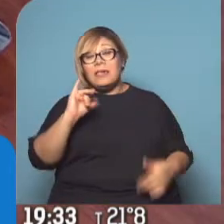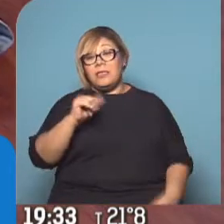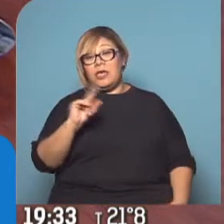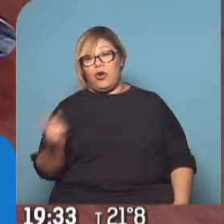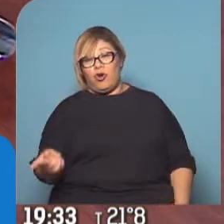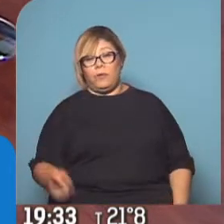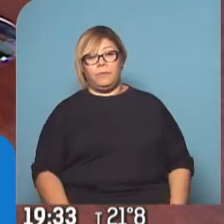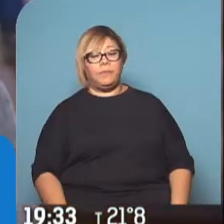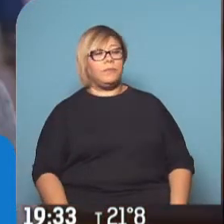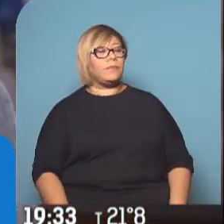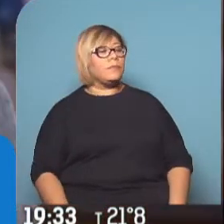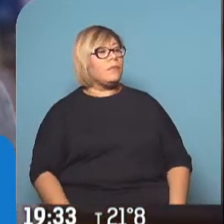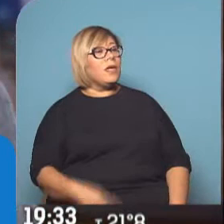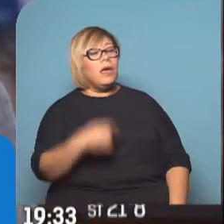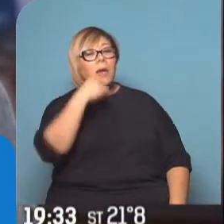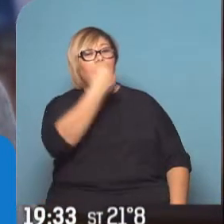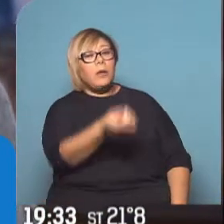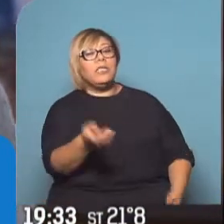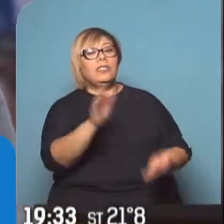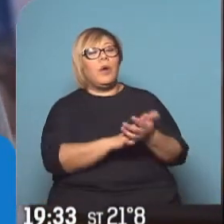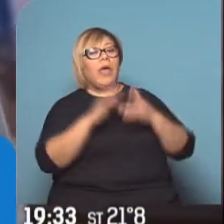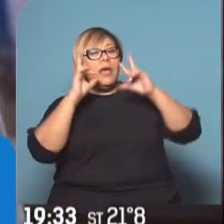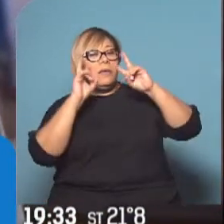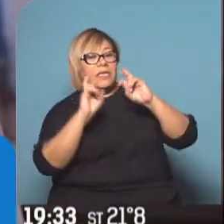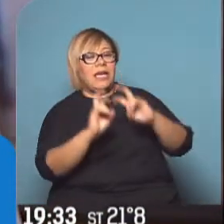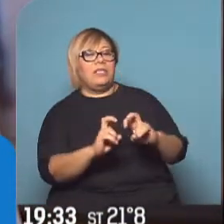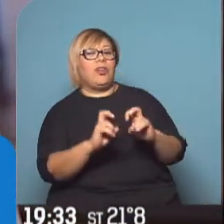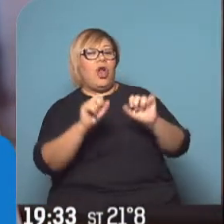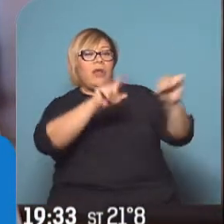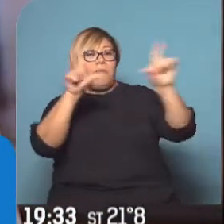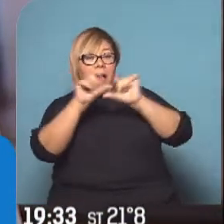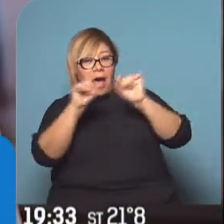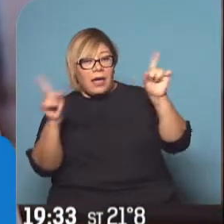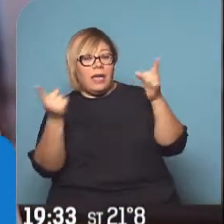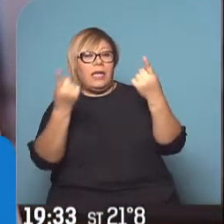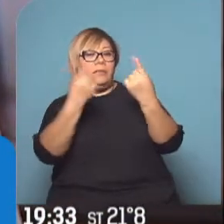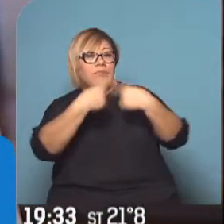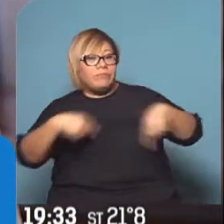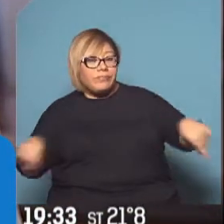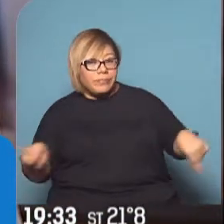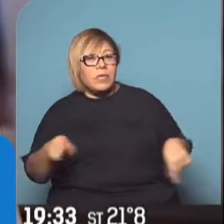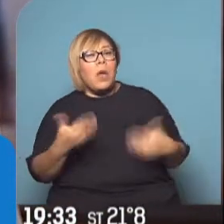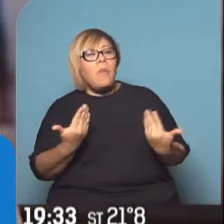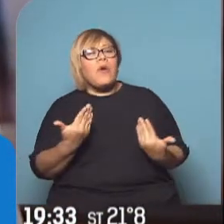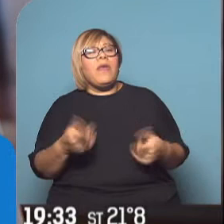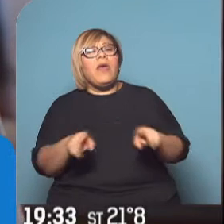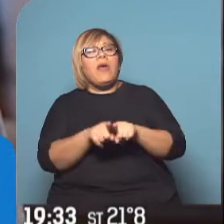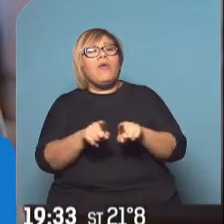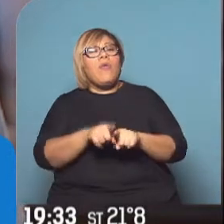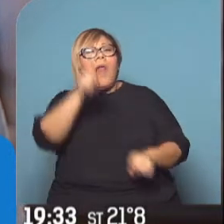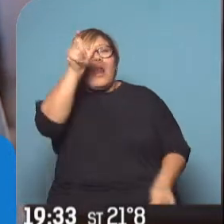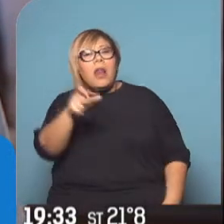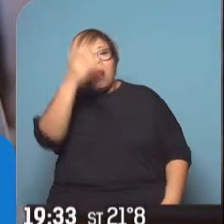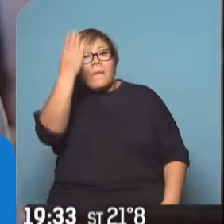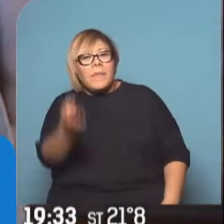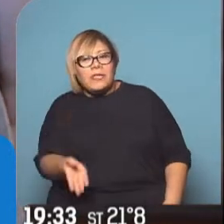que se sabe en cuanto a lo que surgió de la investigación y lo que se ve en las imágenes, ¿se puede hacer algún perfil similar a alguna persona que